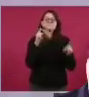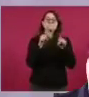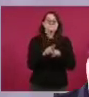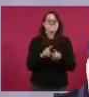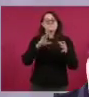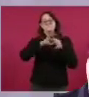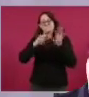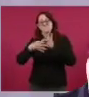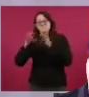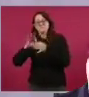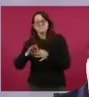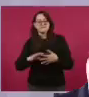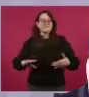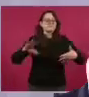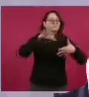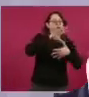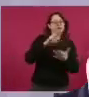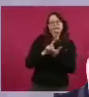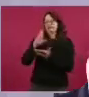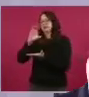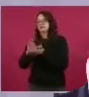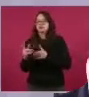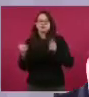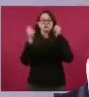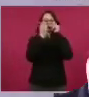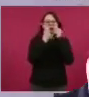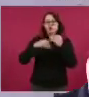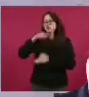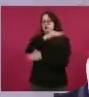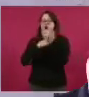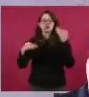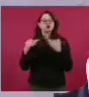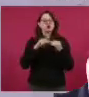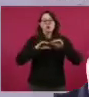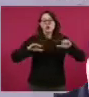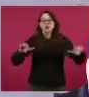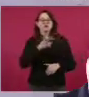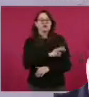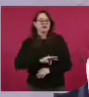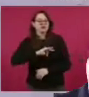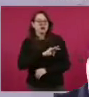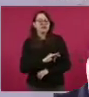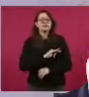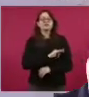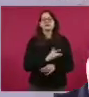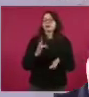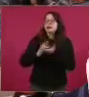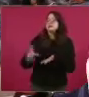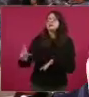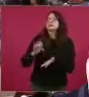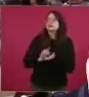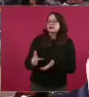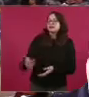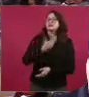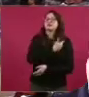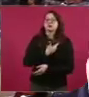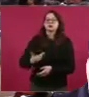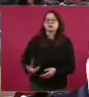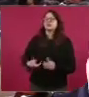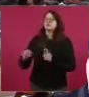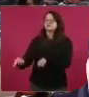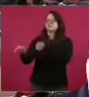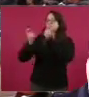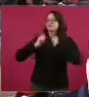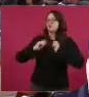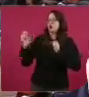de Chile, tanto en el deporte adaptado como convencional. Felicidades a todos, y presidente, gracias, gracias una vez más por darme la